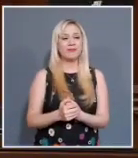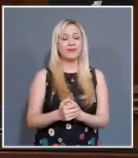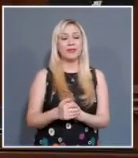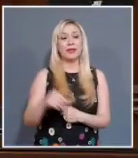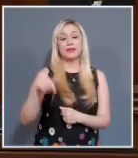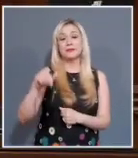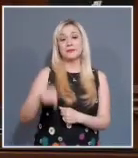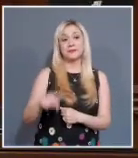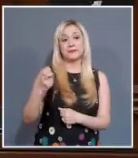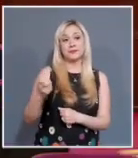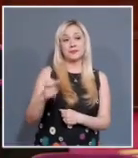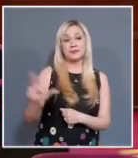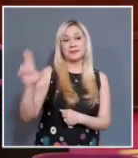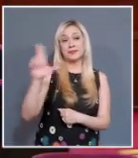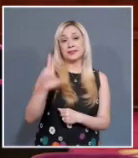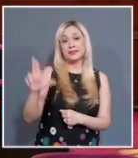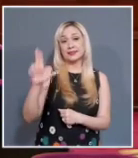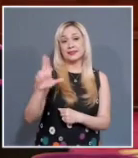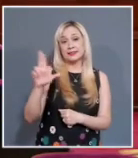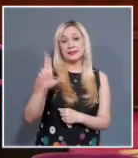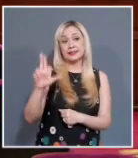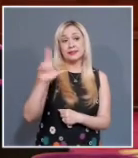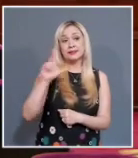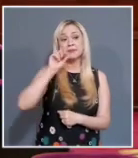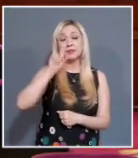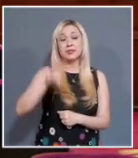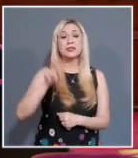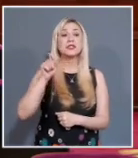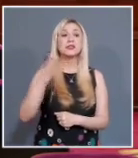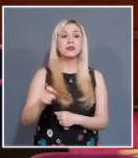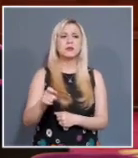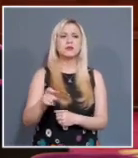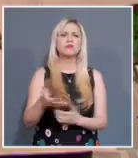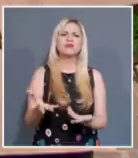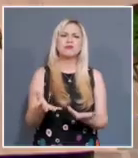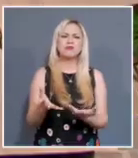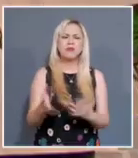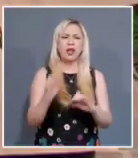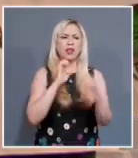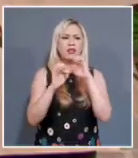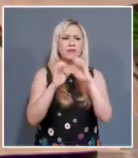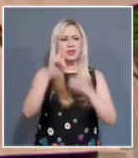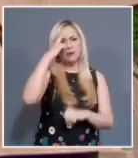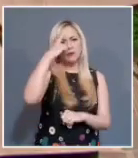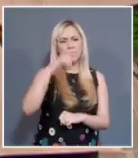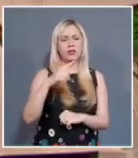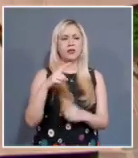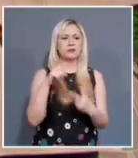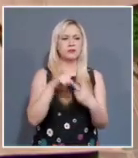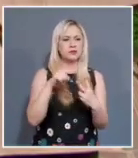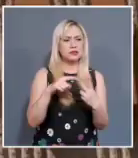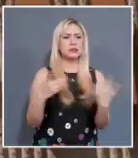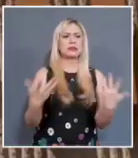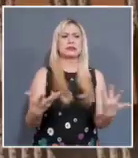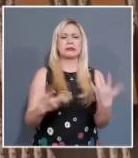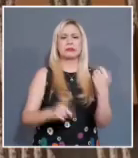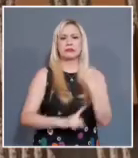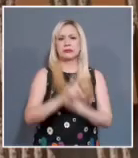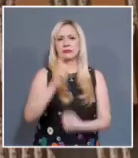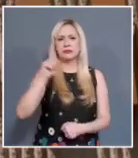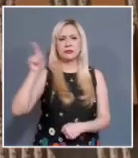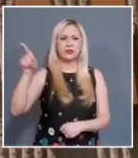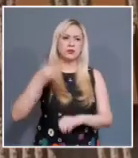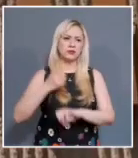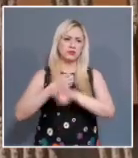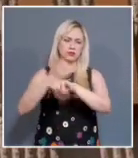Tribunal Constitucional. En esta ocasión tienen previsto analizar y resolver dos impedimentos promovidos por el Poder Legislativo del Estado de Nuevo León, en